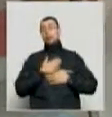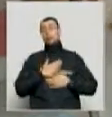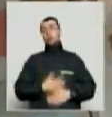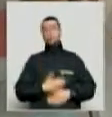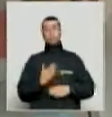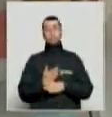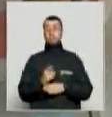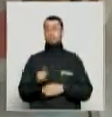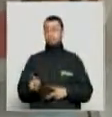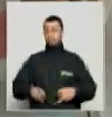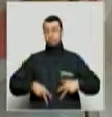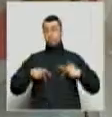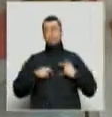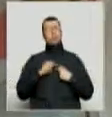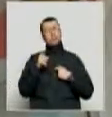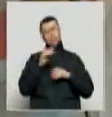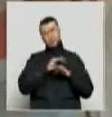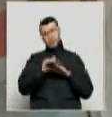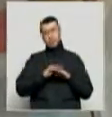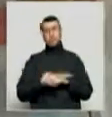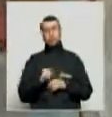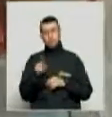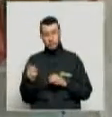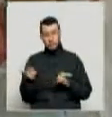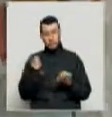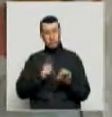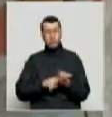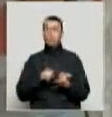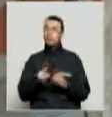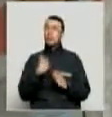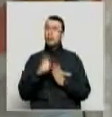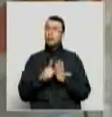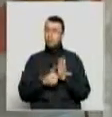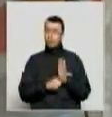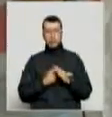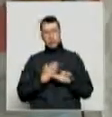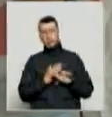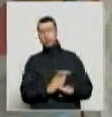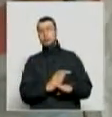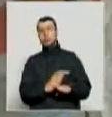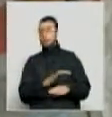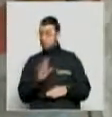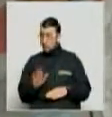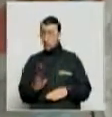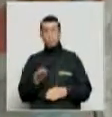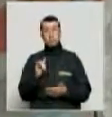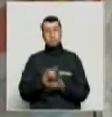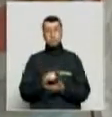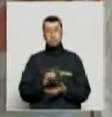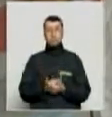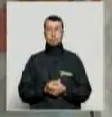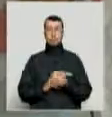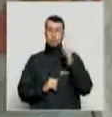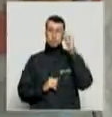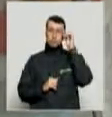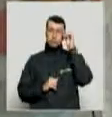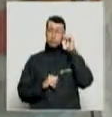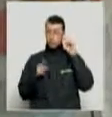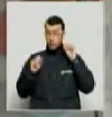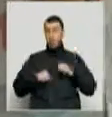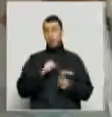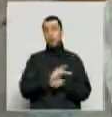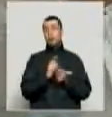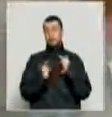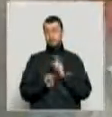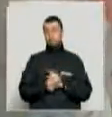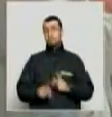vida. Los invitamos para que incluyan dentro de esos programas de prevención este examen de electrocardiografía que les puede cambiar el